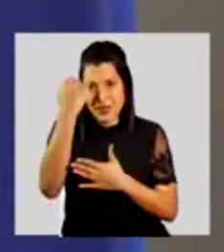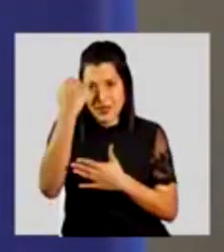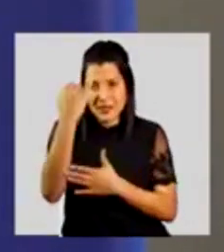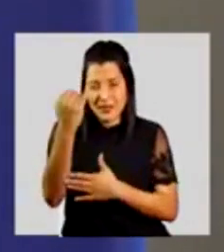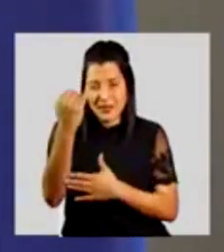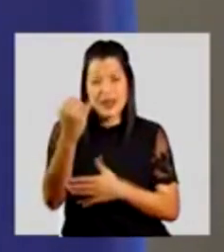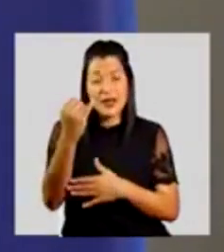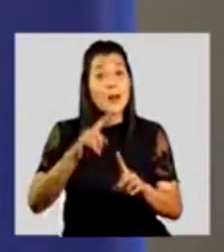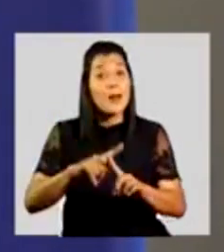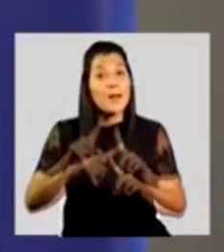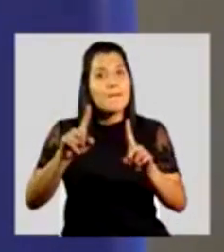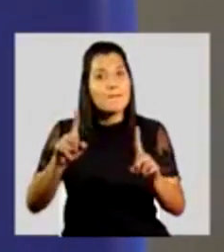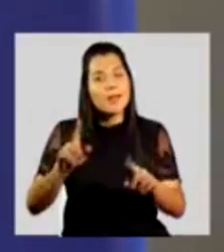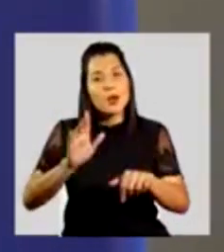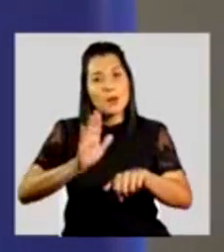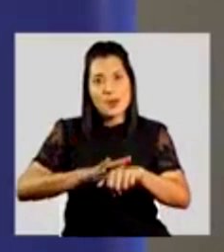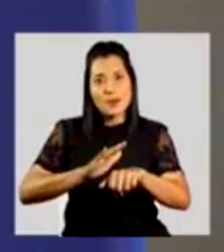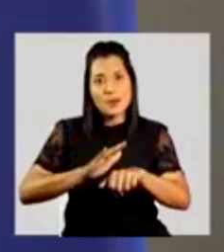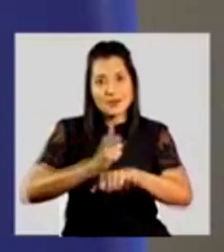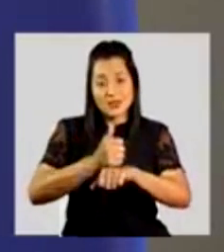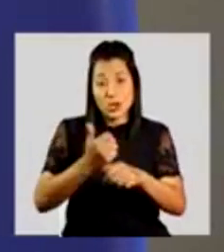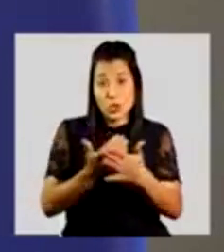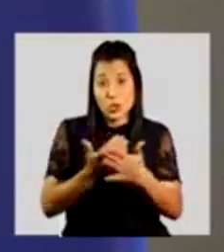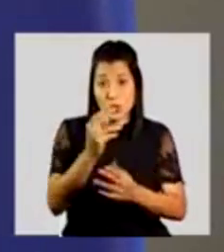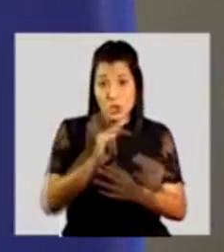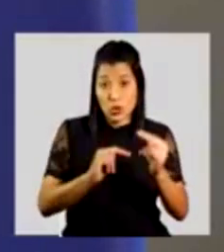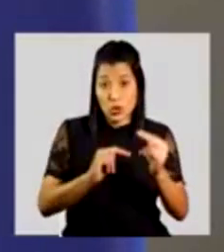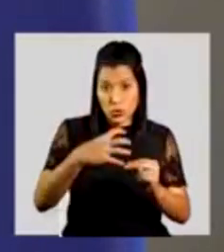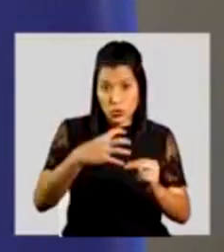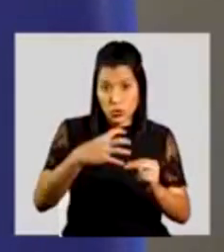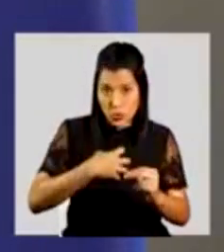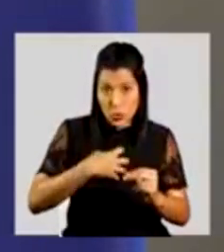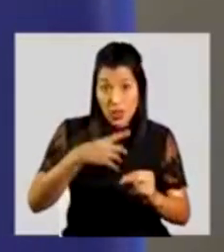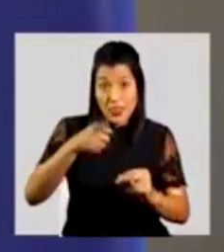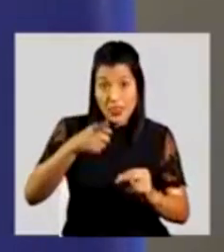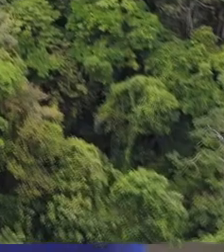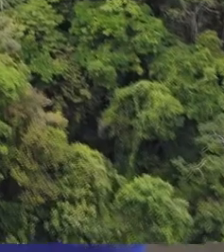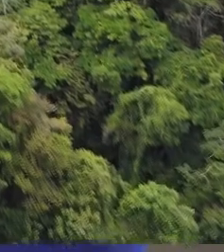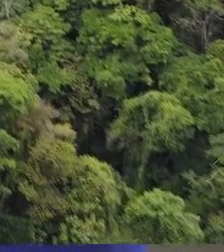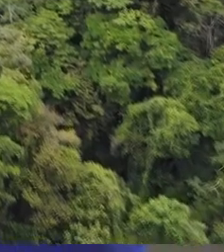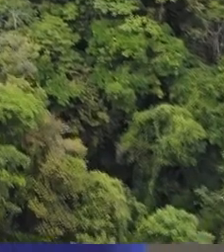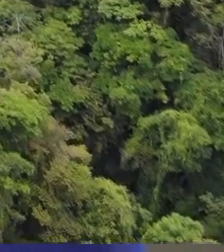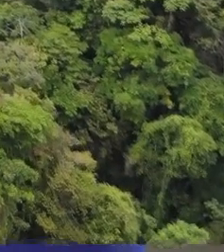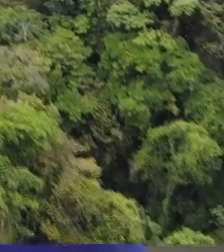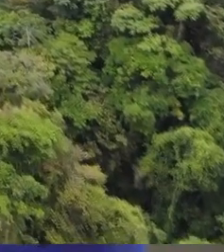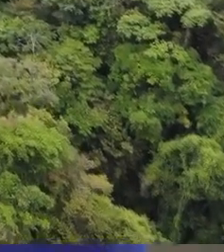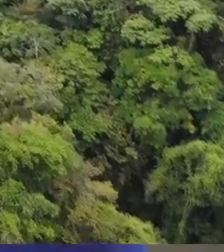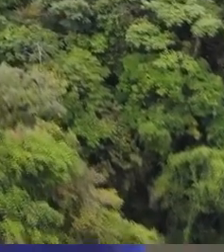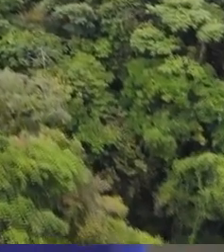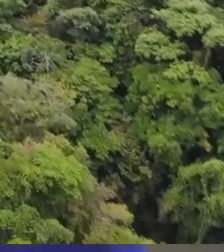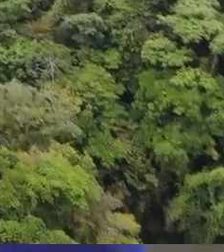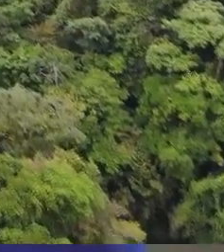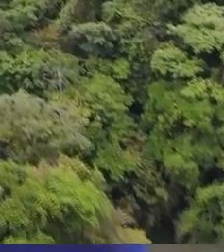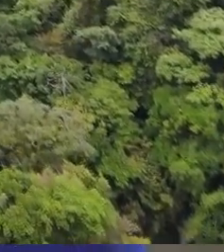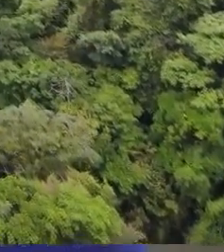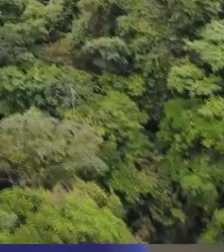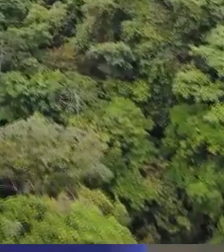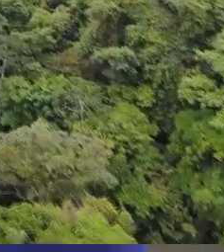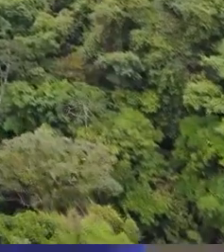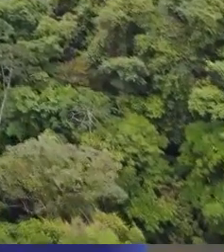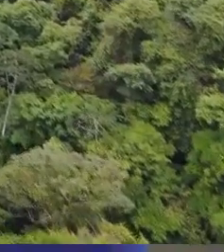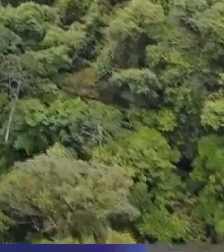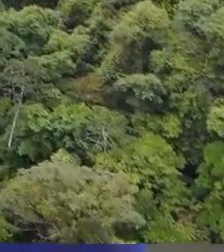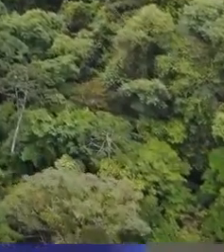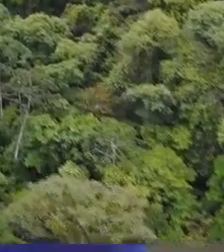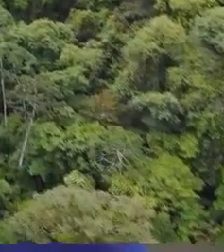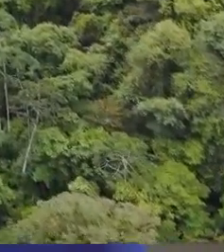no solo al emprendimiento y la innovación que tienen que hacer ustedes desde sus comunidades, sino también la importancia